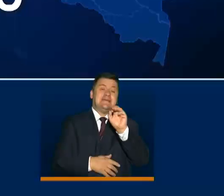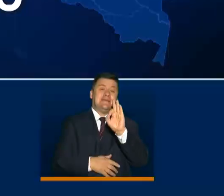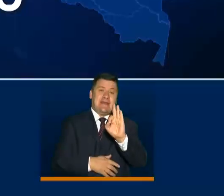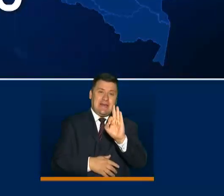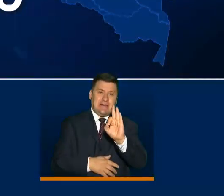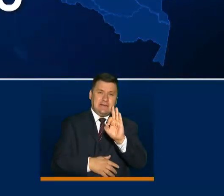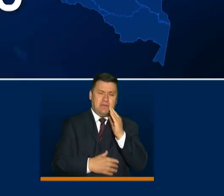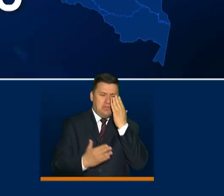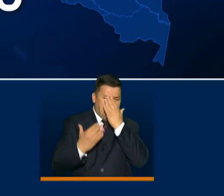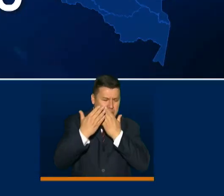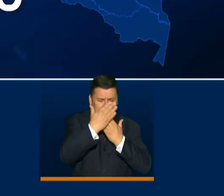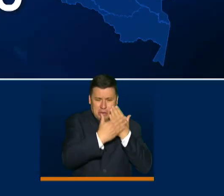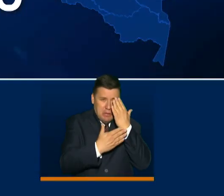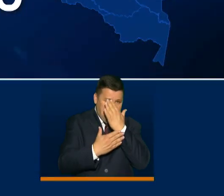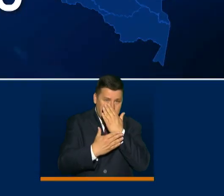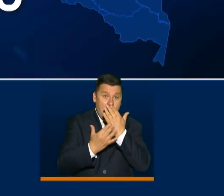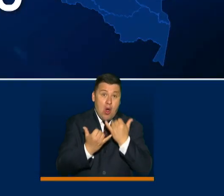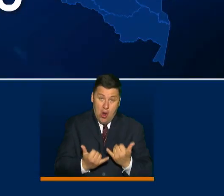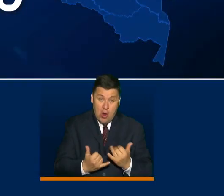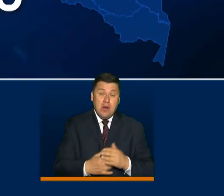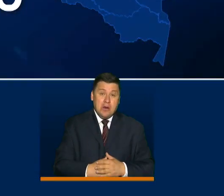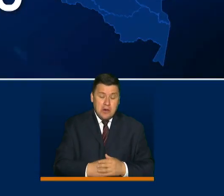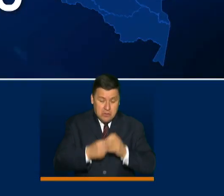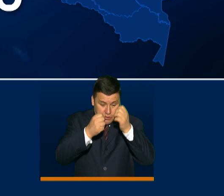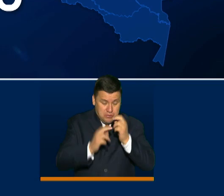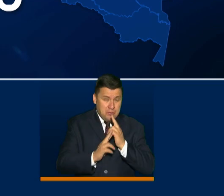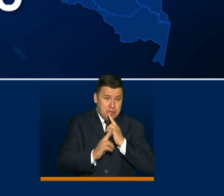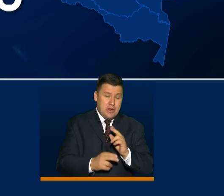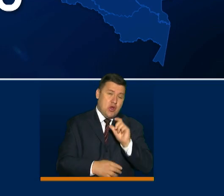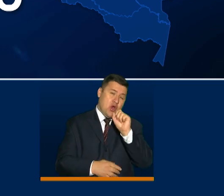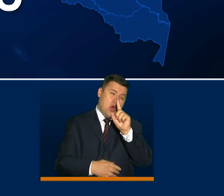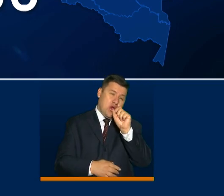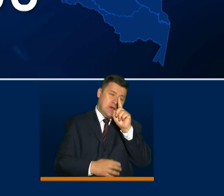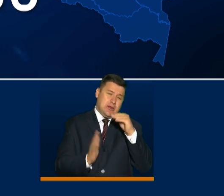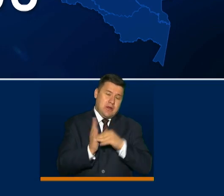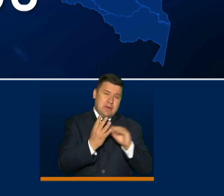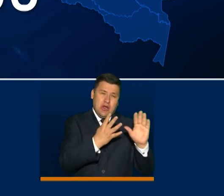40.063 pruebas, de las cuales se registraron